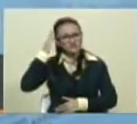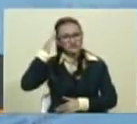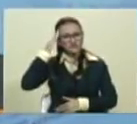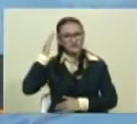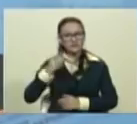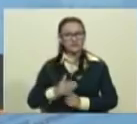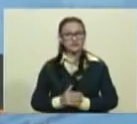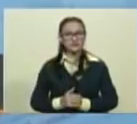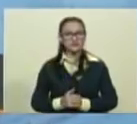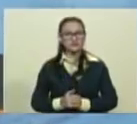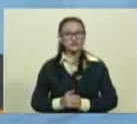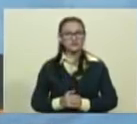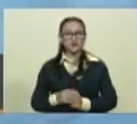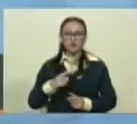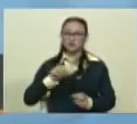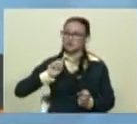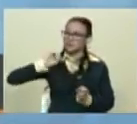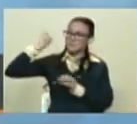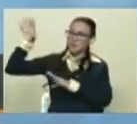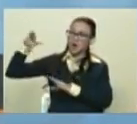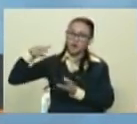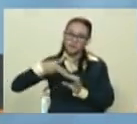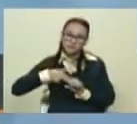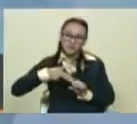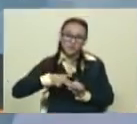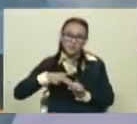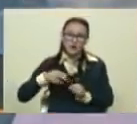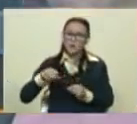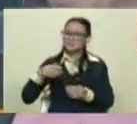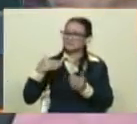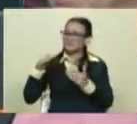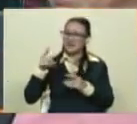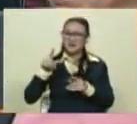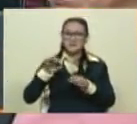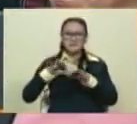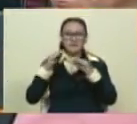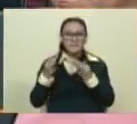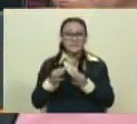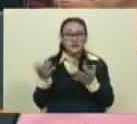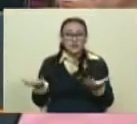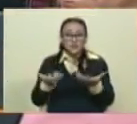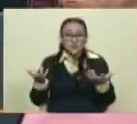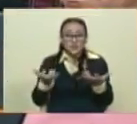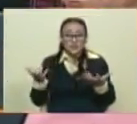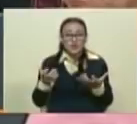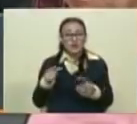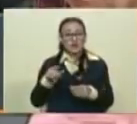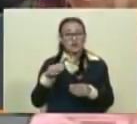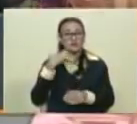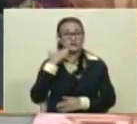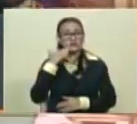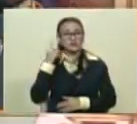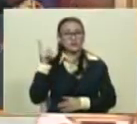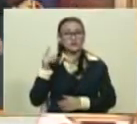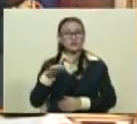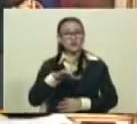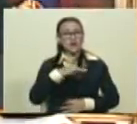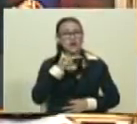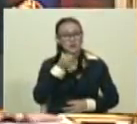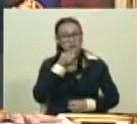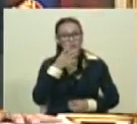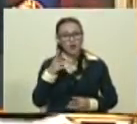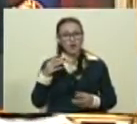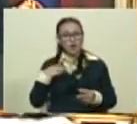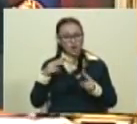llevamos el combustible de calefacción a miles de familias estadounidenses y conocemos el alma buena del pueblo de